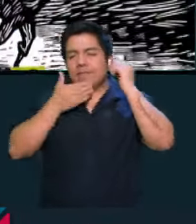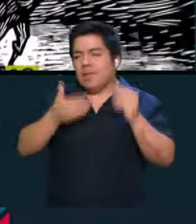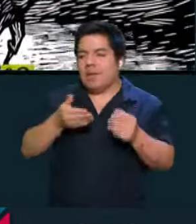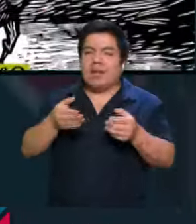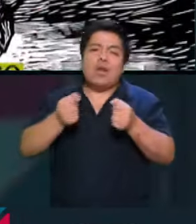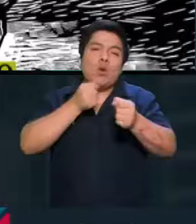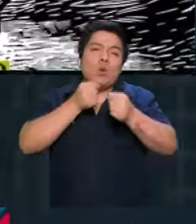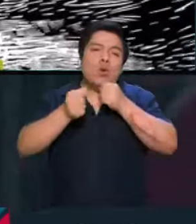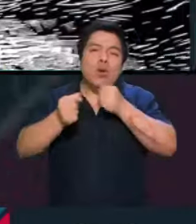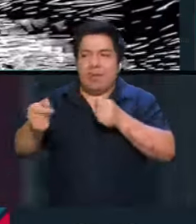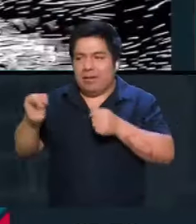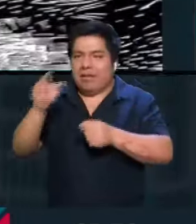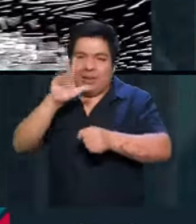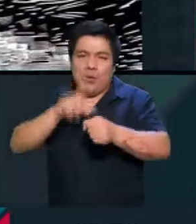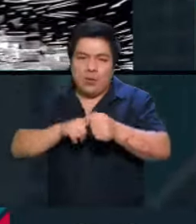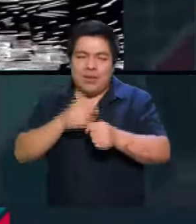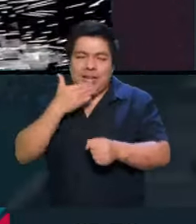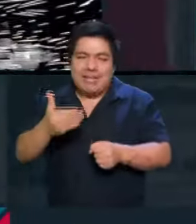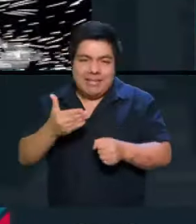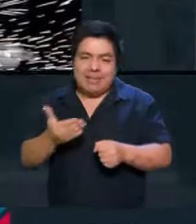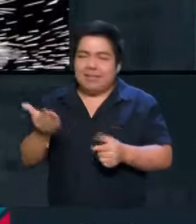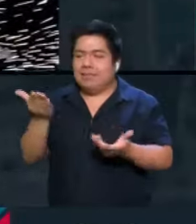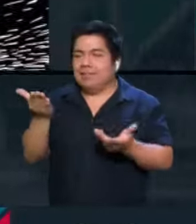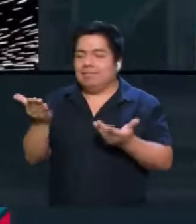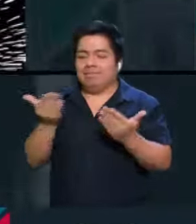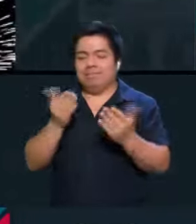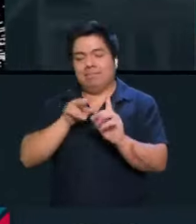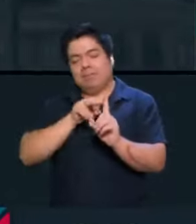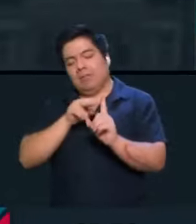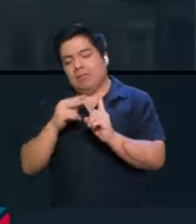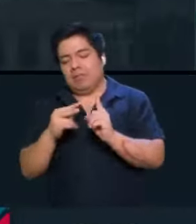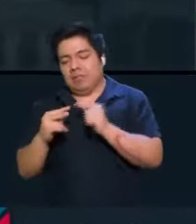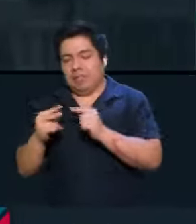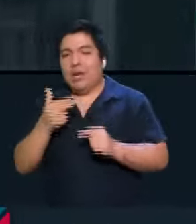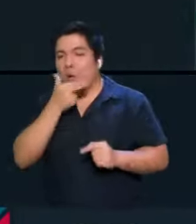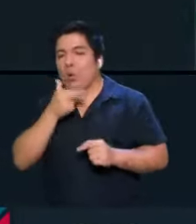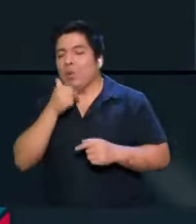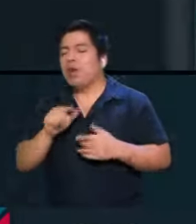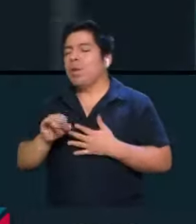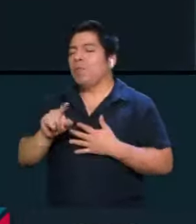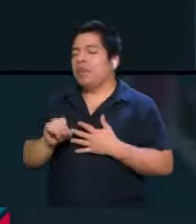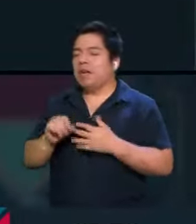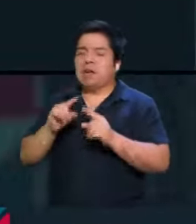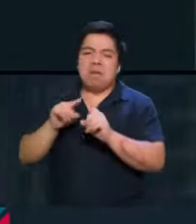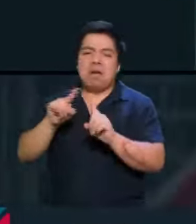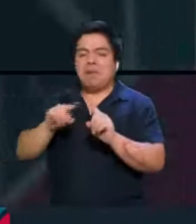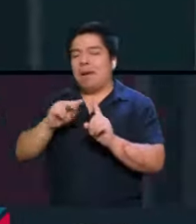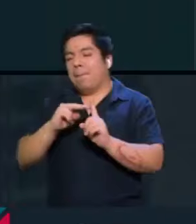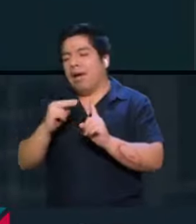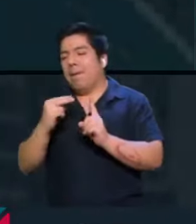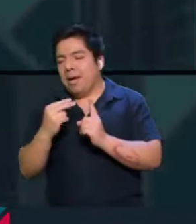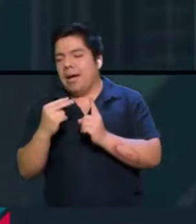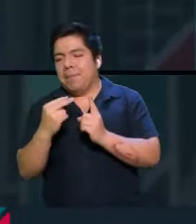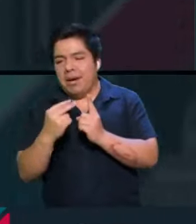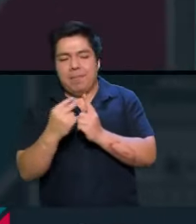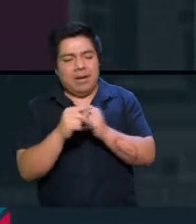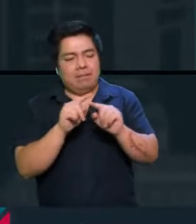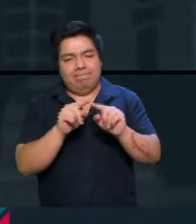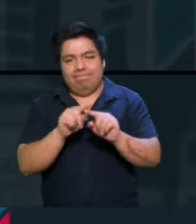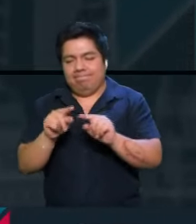cultural. El periodismo cultural, desde la perspectiva de Musacchio y de otros muchos que hemos seguido sus